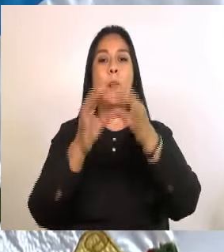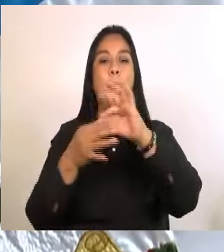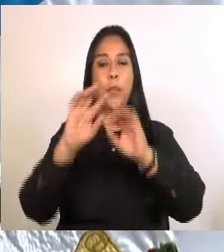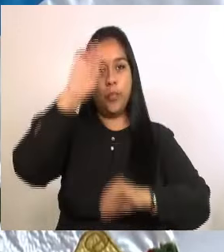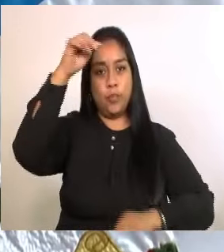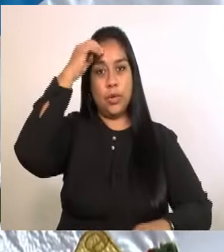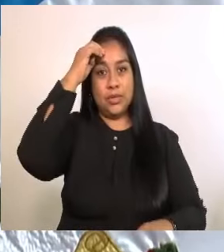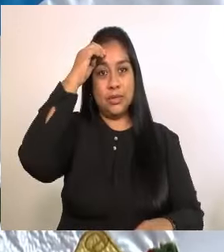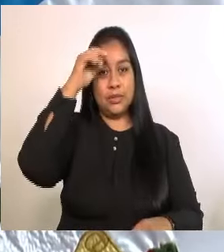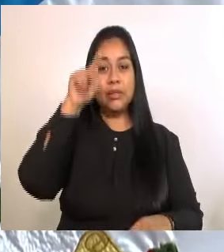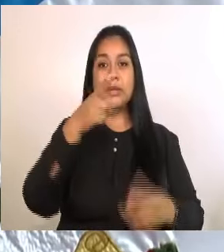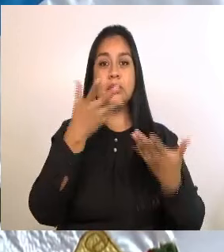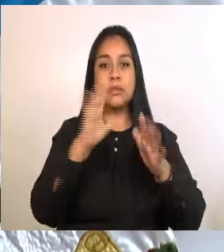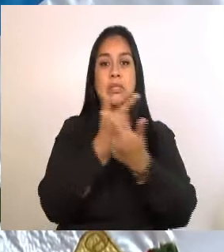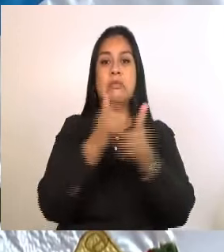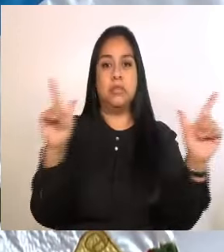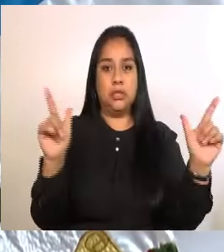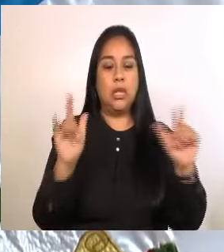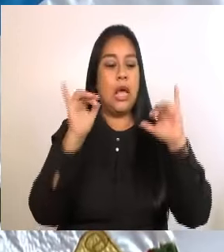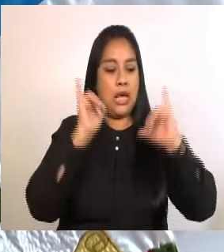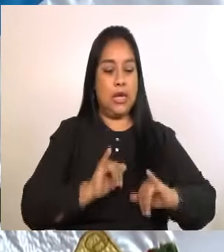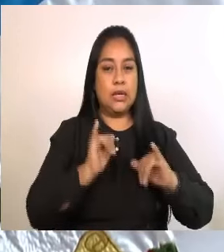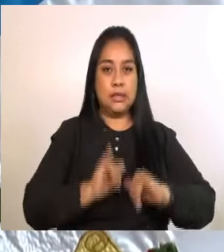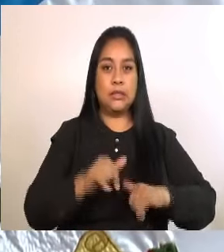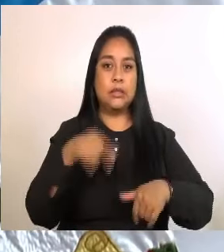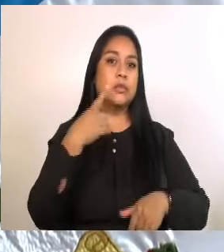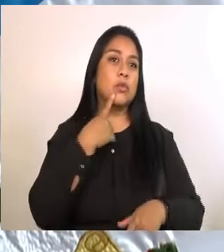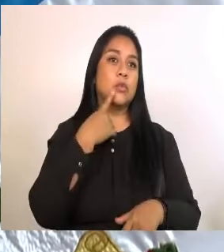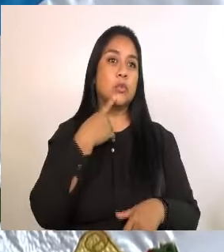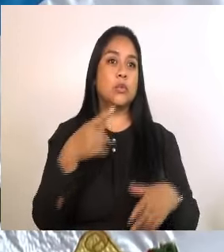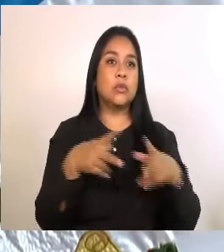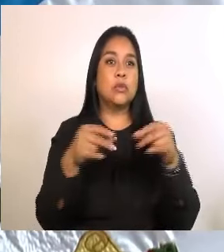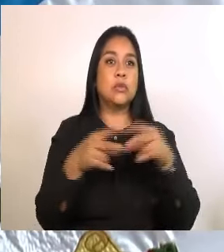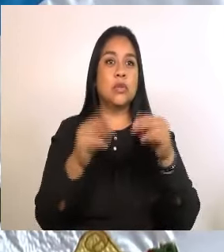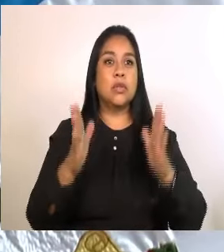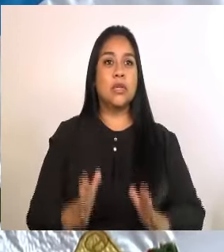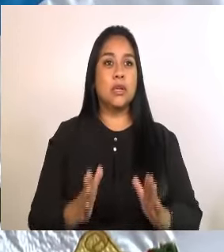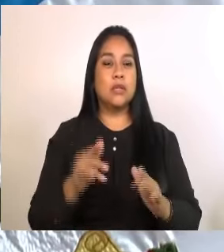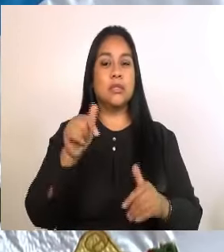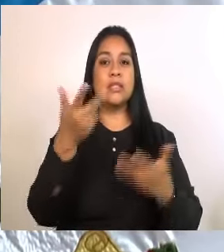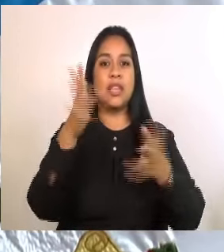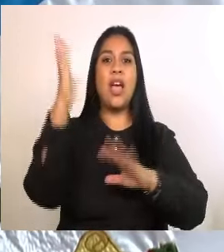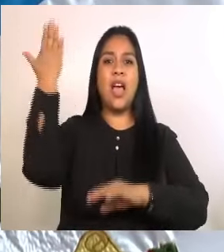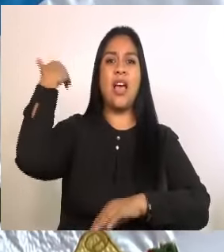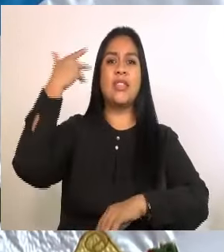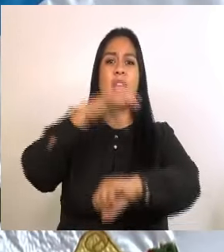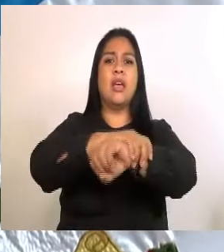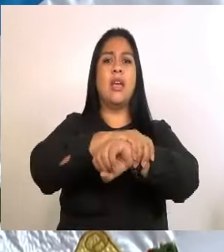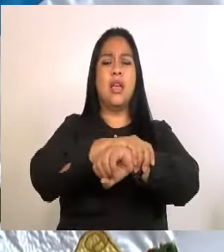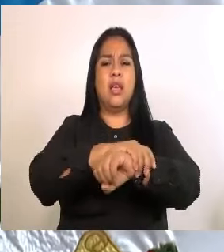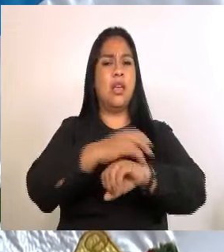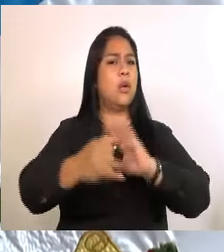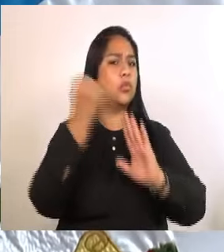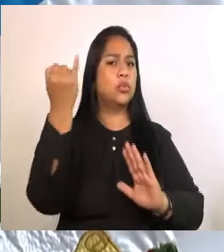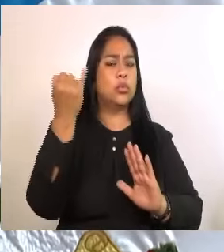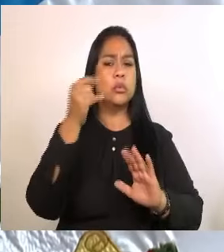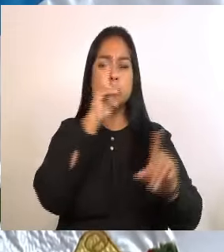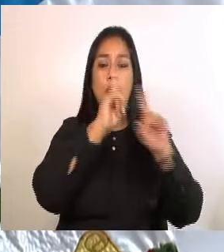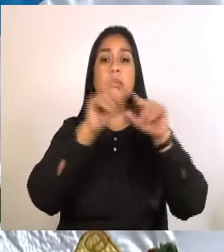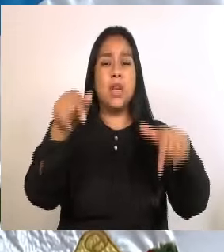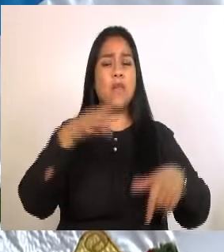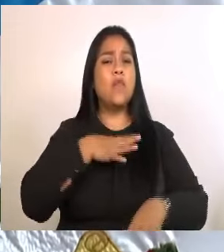conciencia liberados, a quienes las autoridades nicaragüenses habían detenido injustamente. Fue un